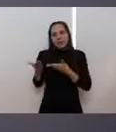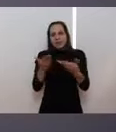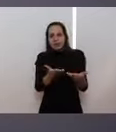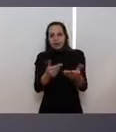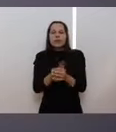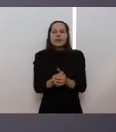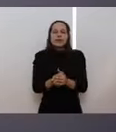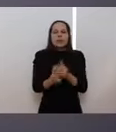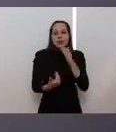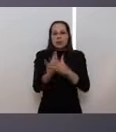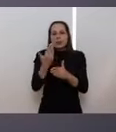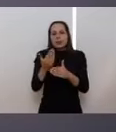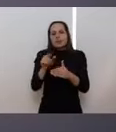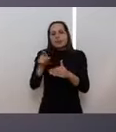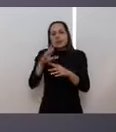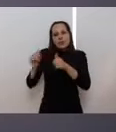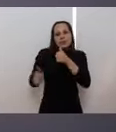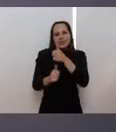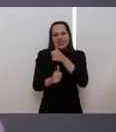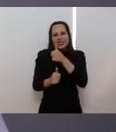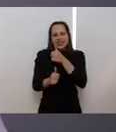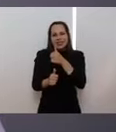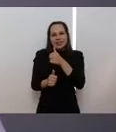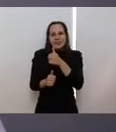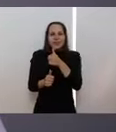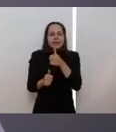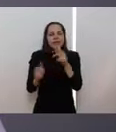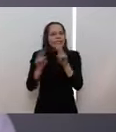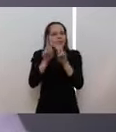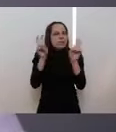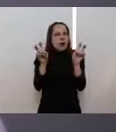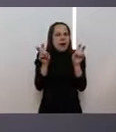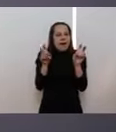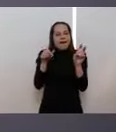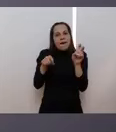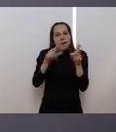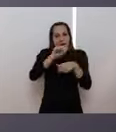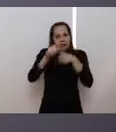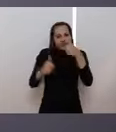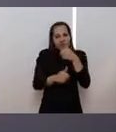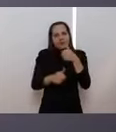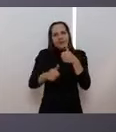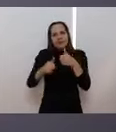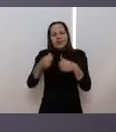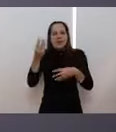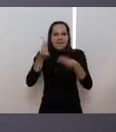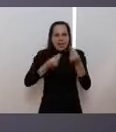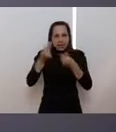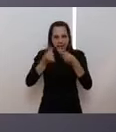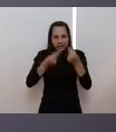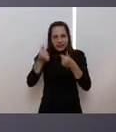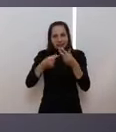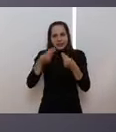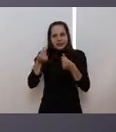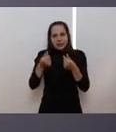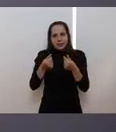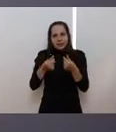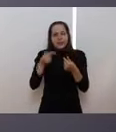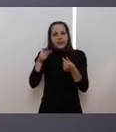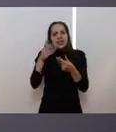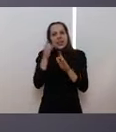próximo subdirector estamos hablando de nuestro subdirector de finanzas él es él con el